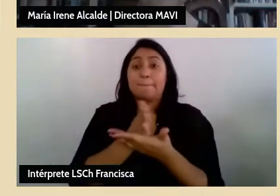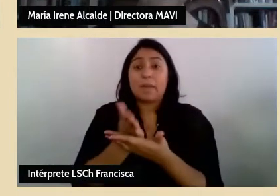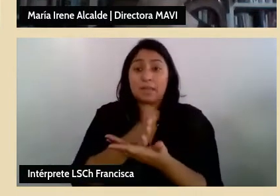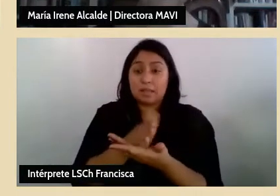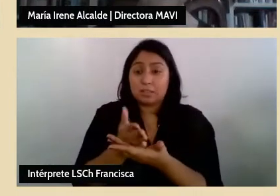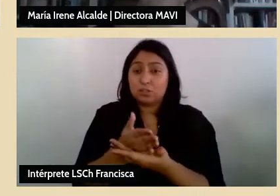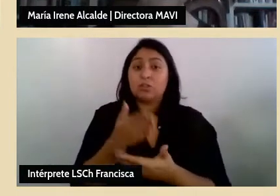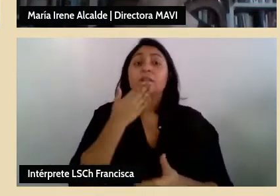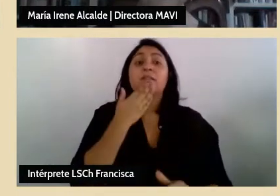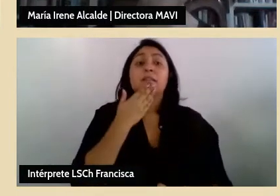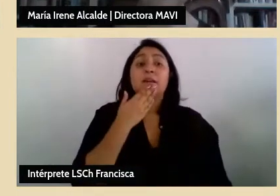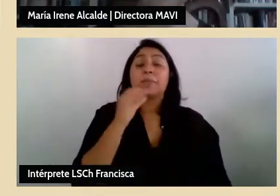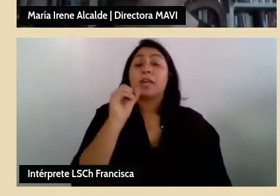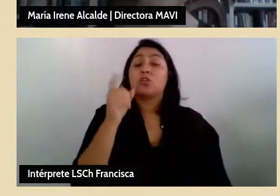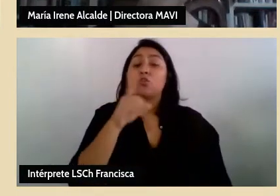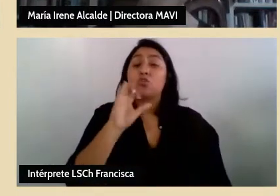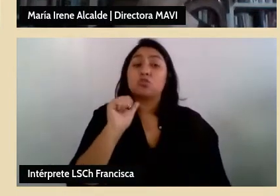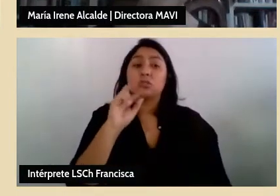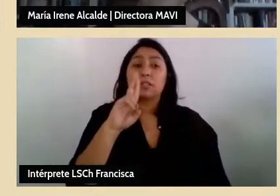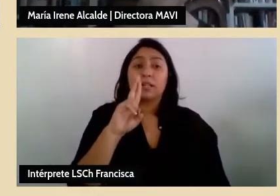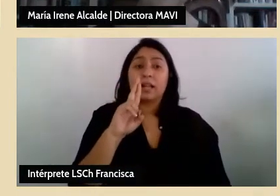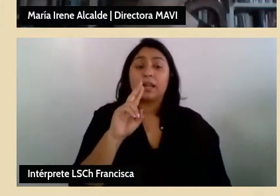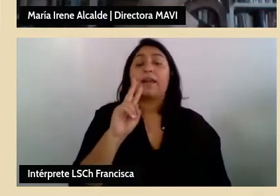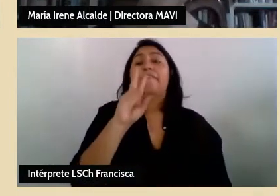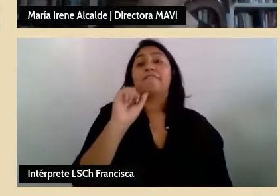a Óscar